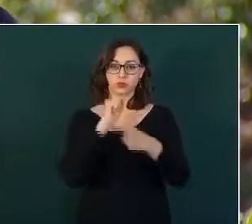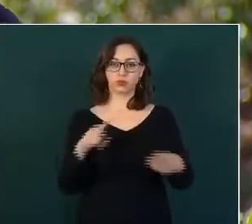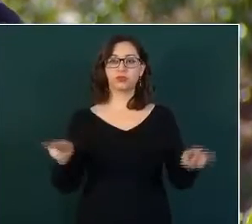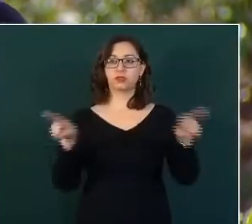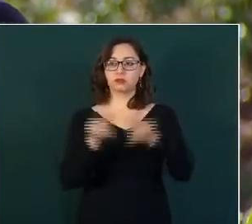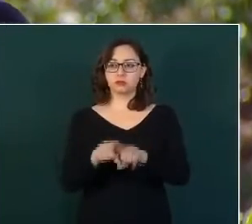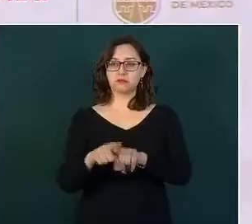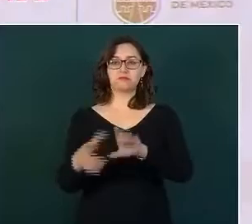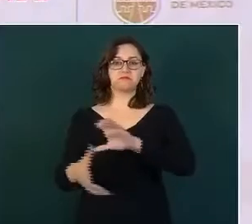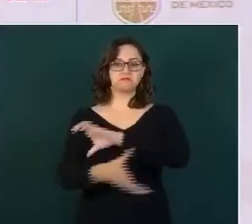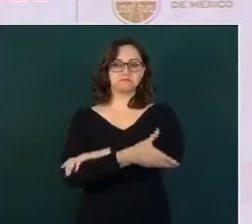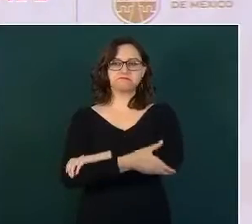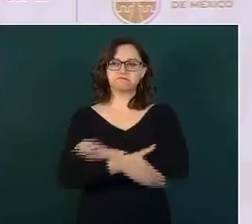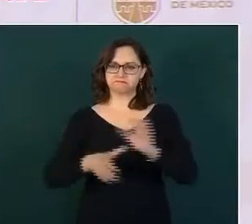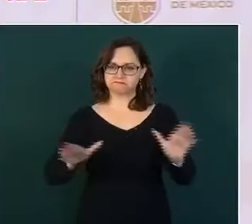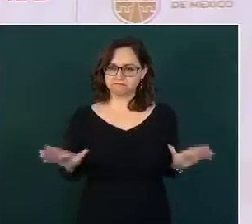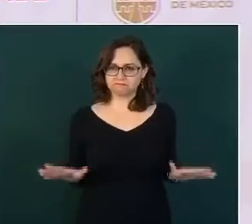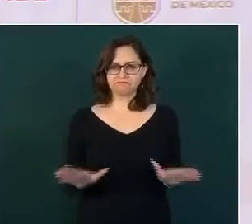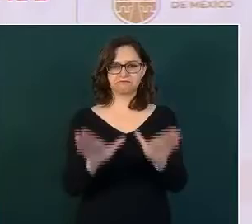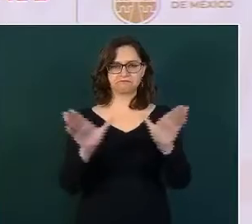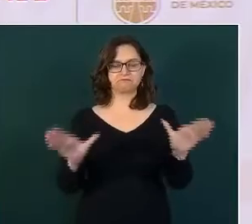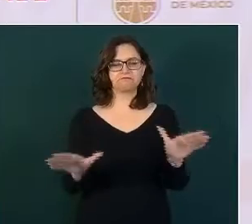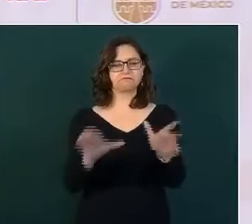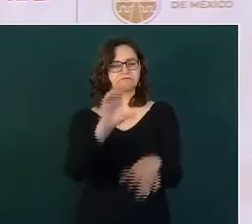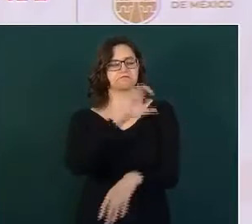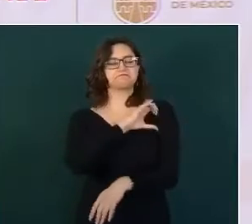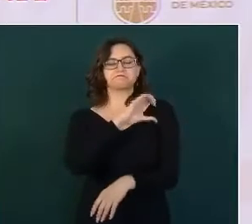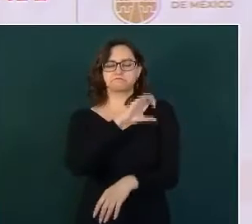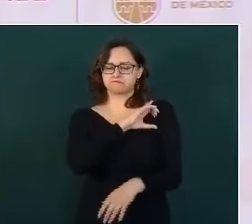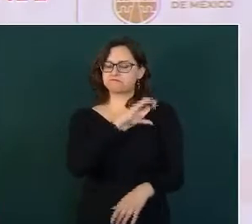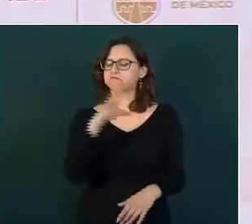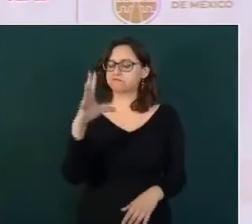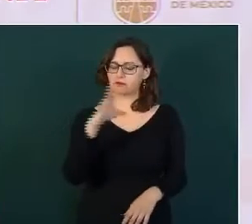solidaridad y cariño.